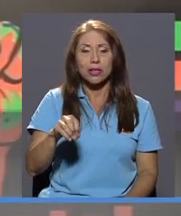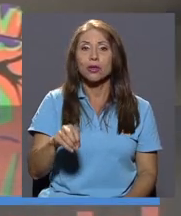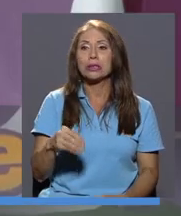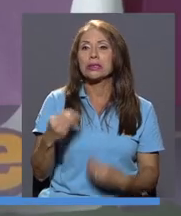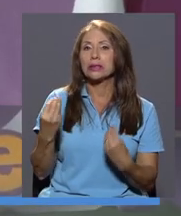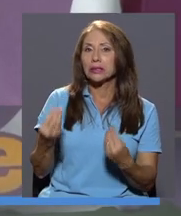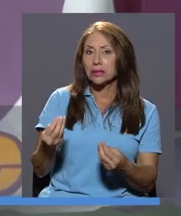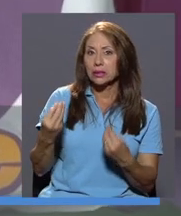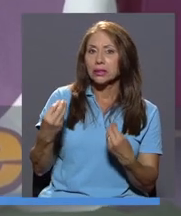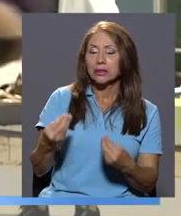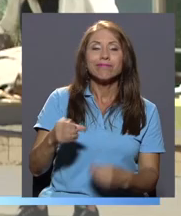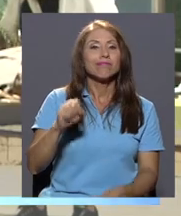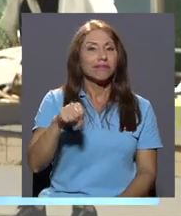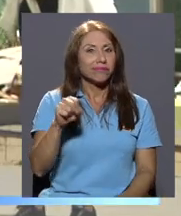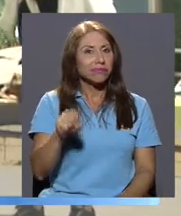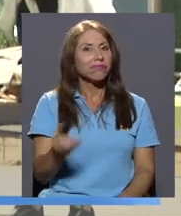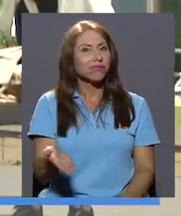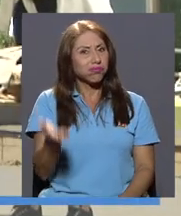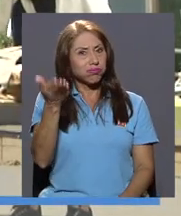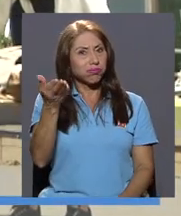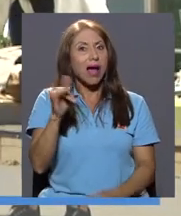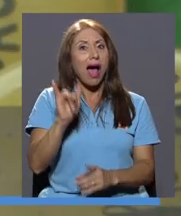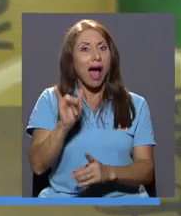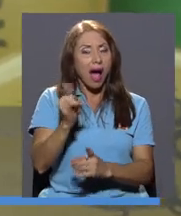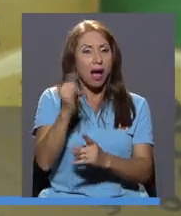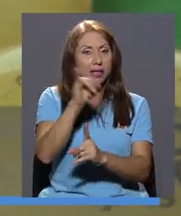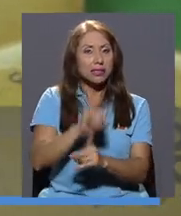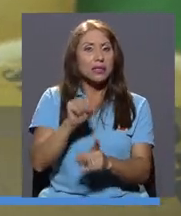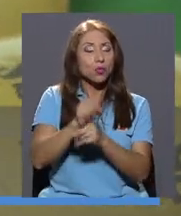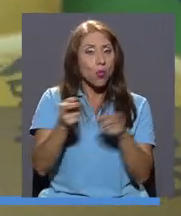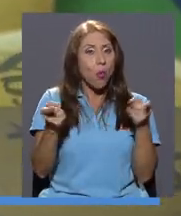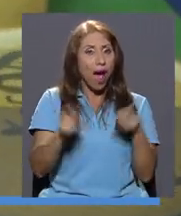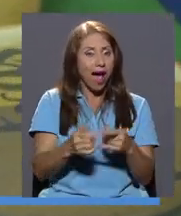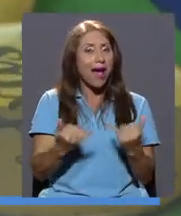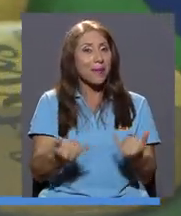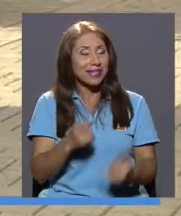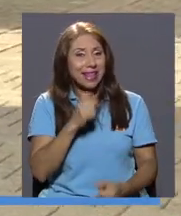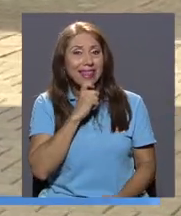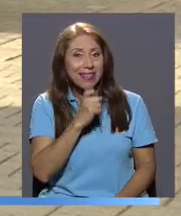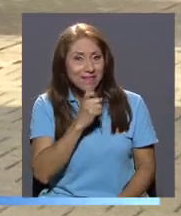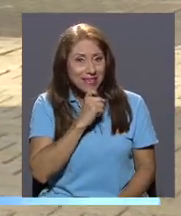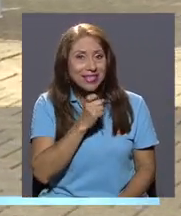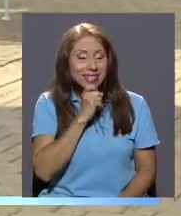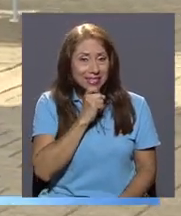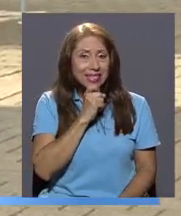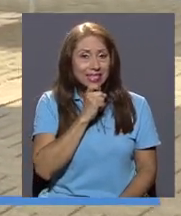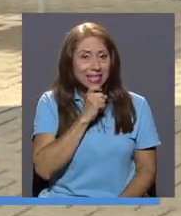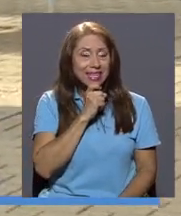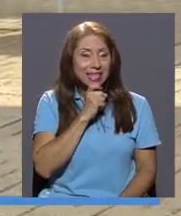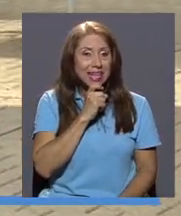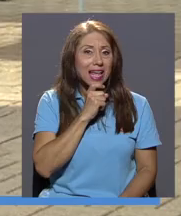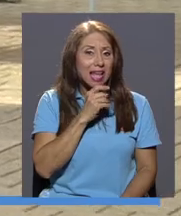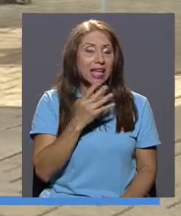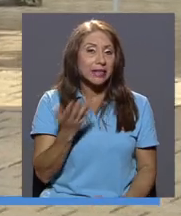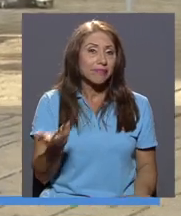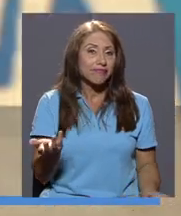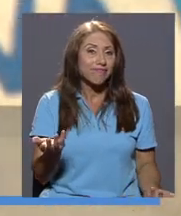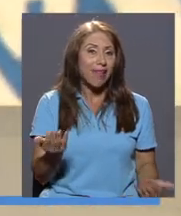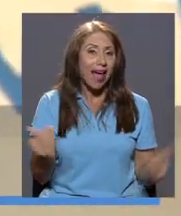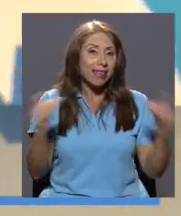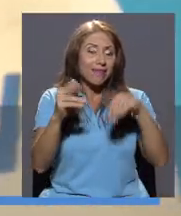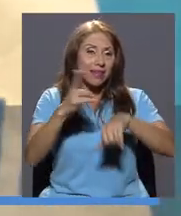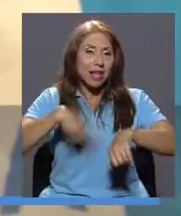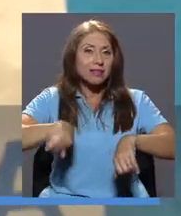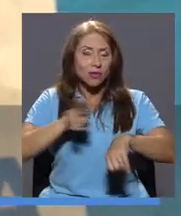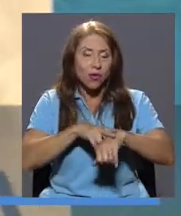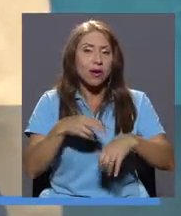es bastante alto. Venimos con una coyuntura bastante difícil. Sí. Uh-huh. Y a